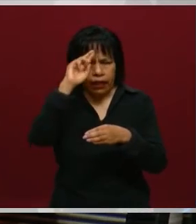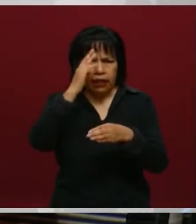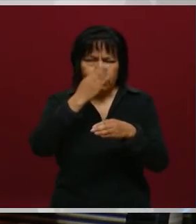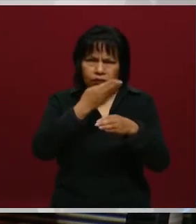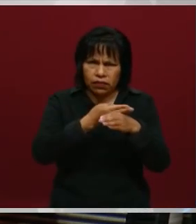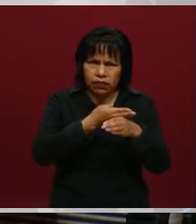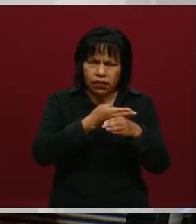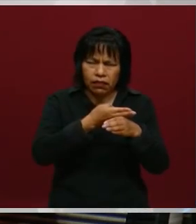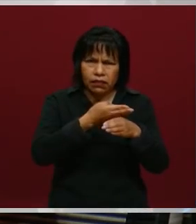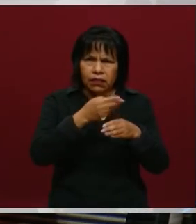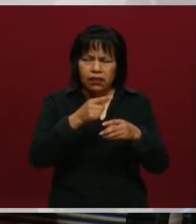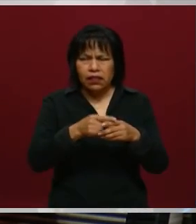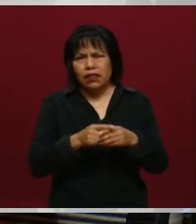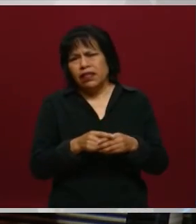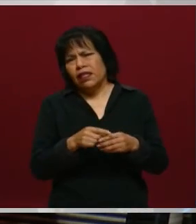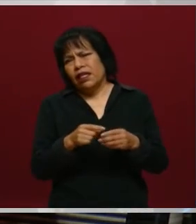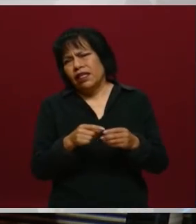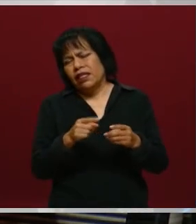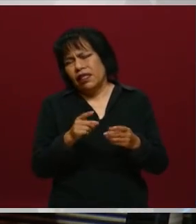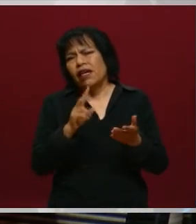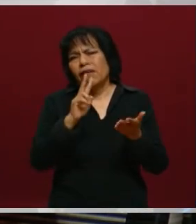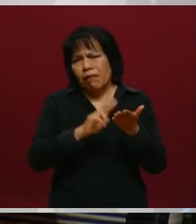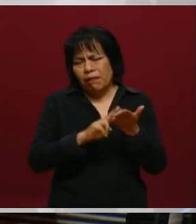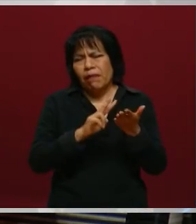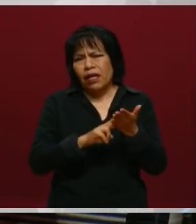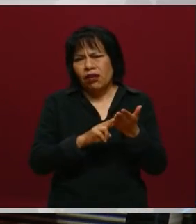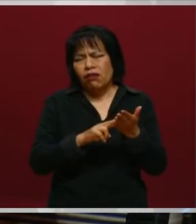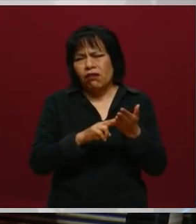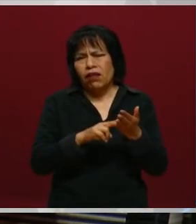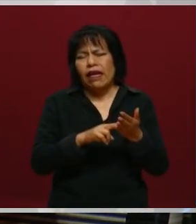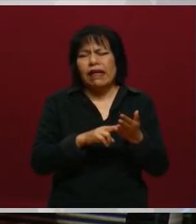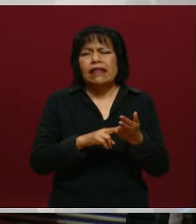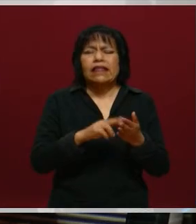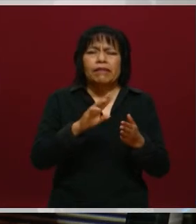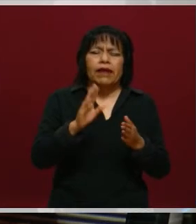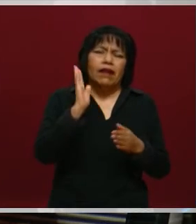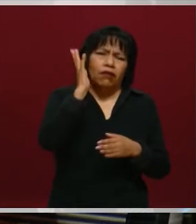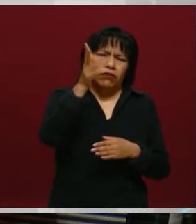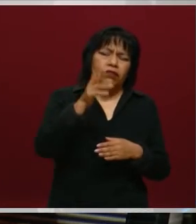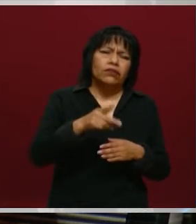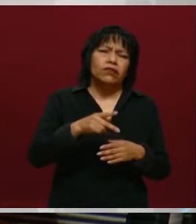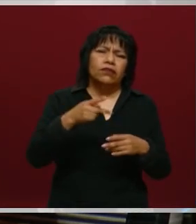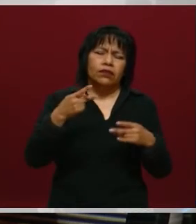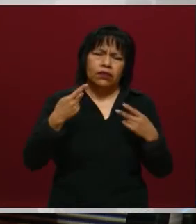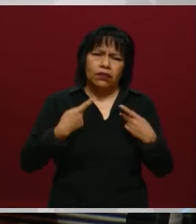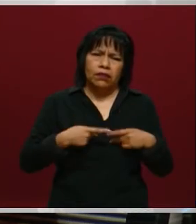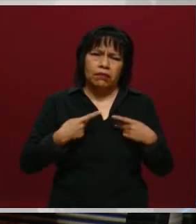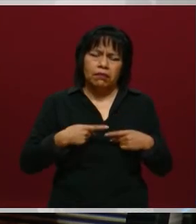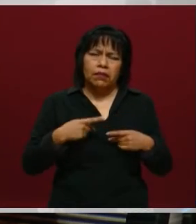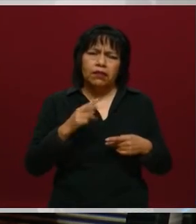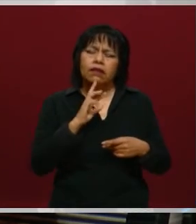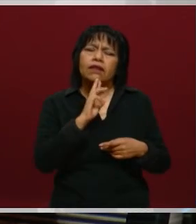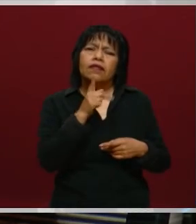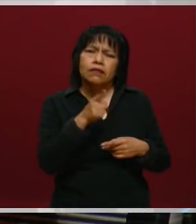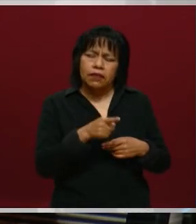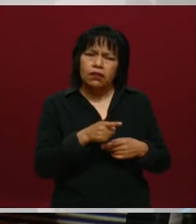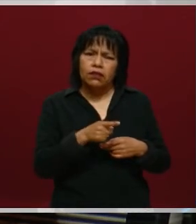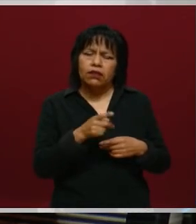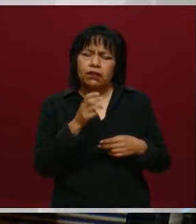la solidaridad y dar valor a aquello que nos hace ser mejores seres humanos con esta estabilidad